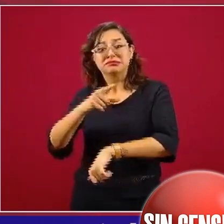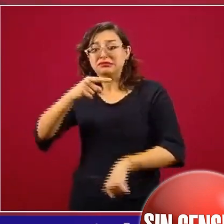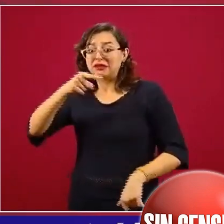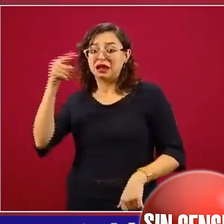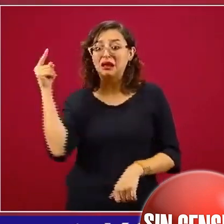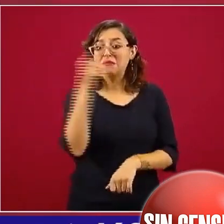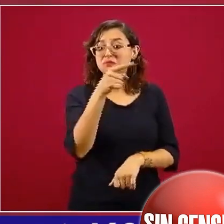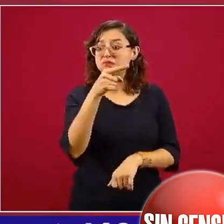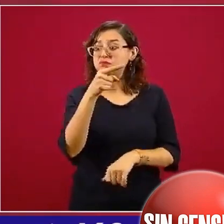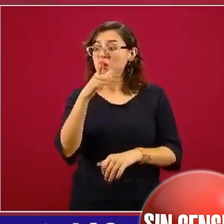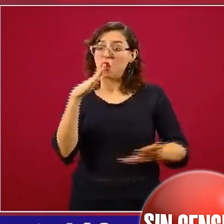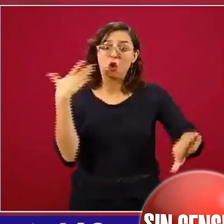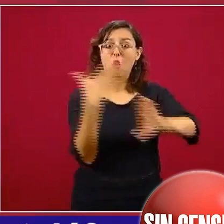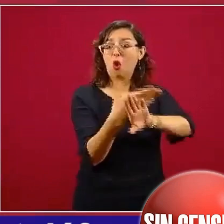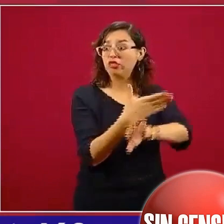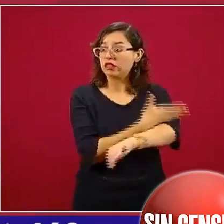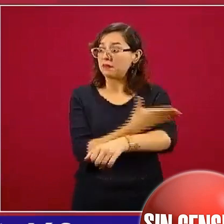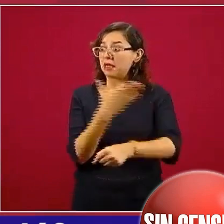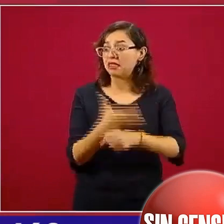del golpe